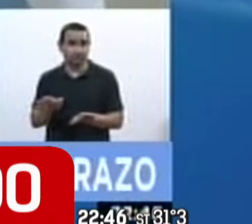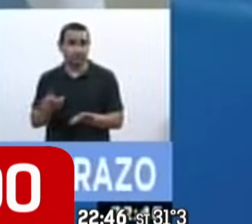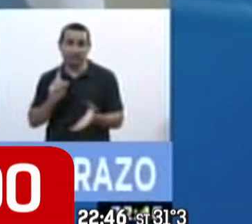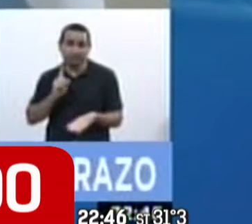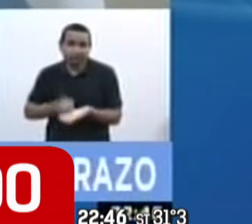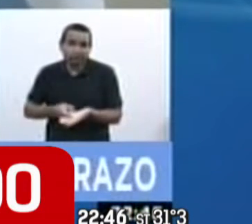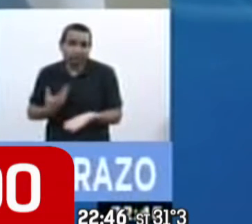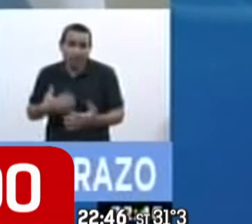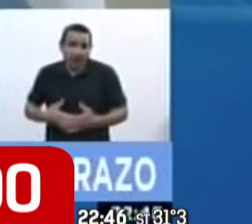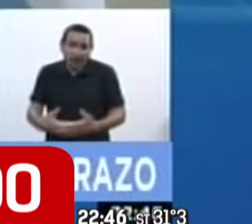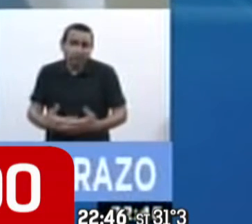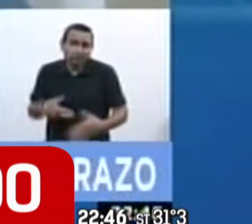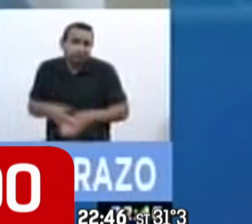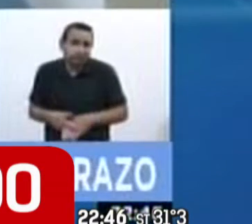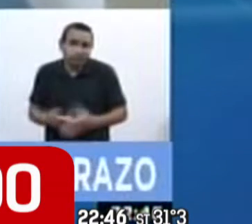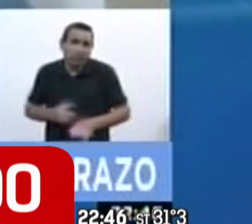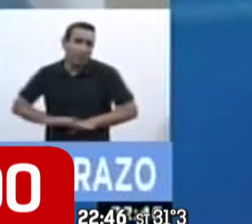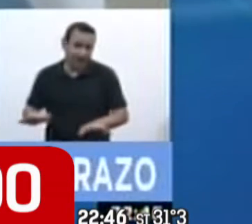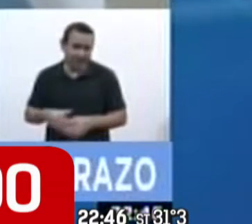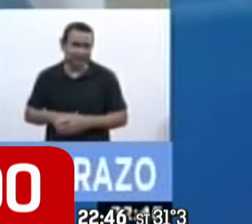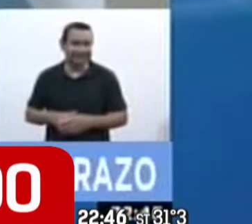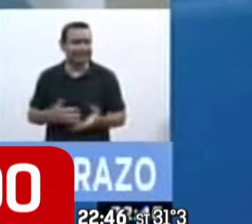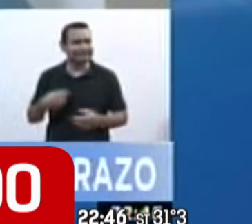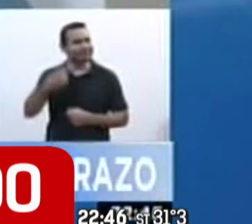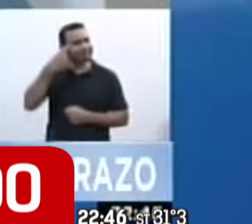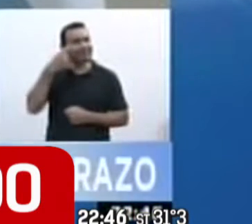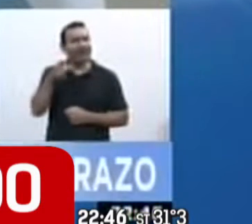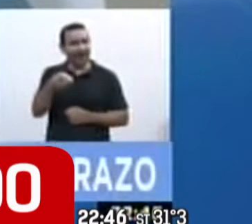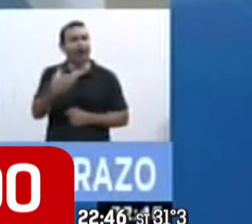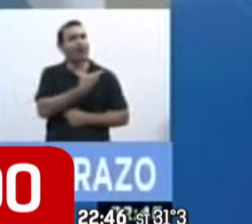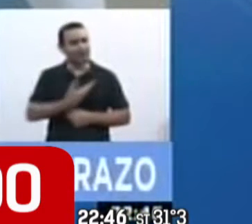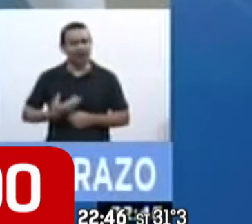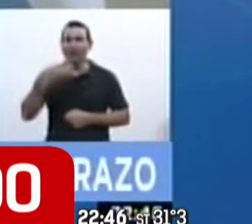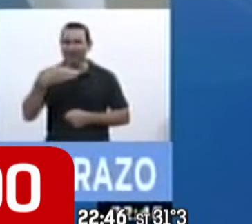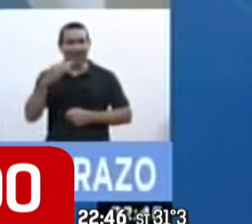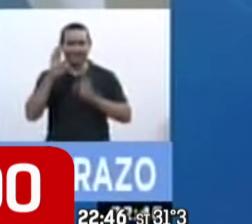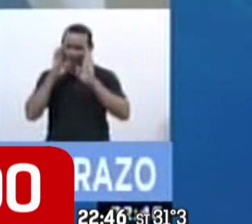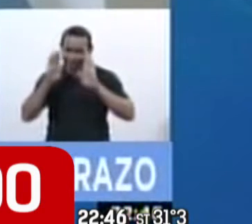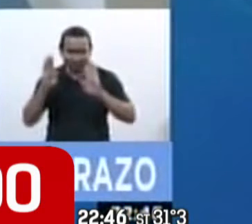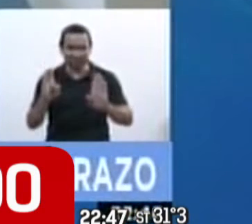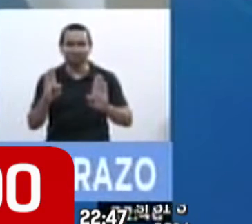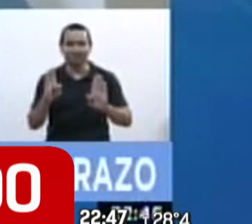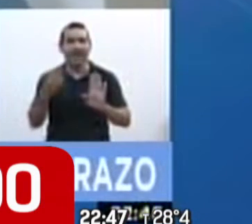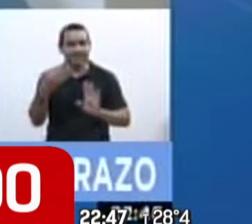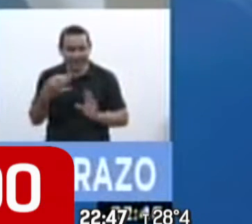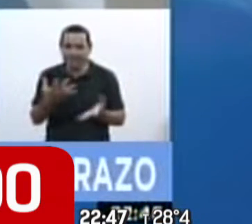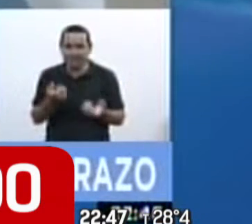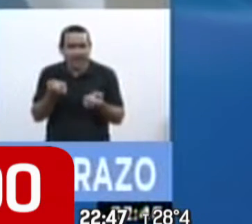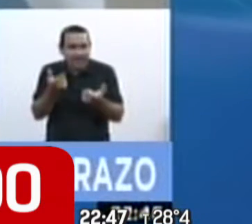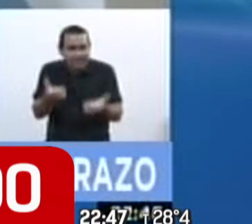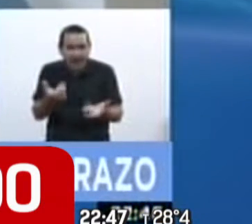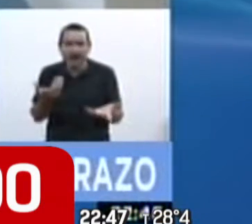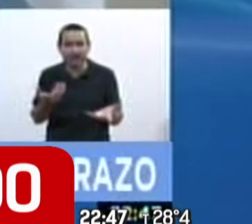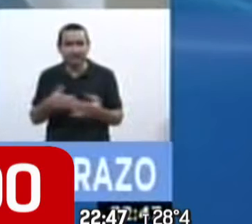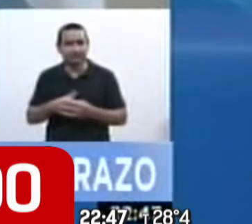interrumpirlo. Y ahí creo que debe participar el Estado, debe tener la posibilidad de